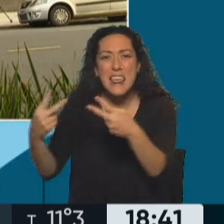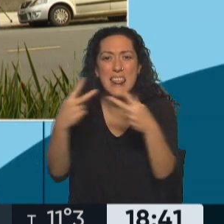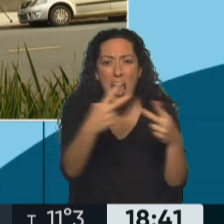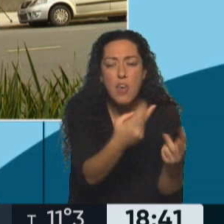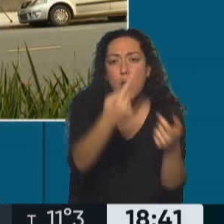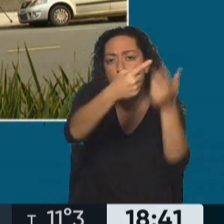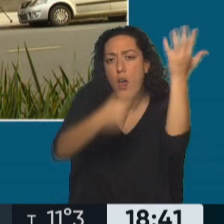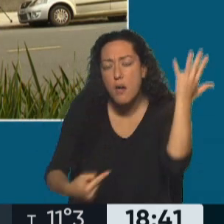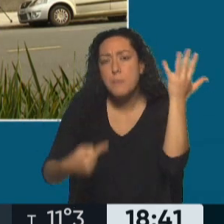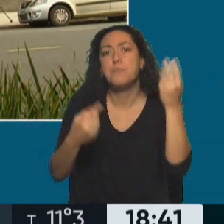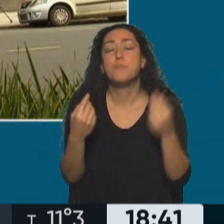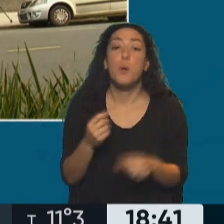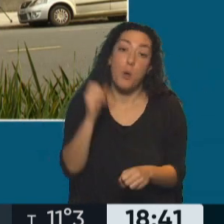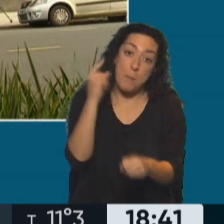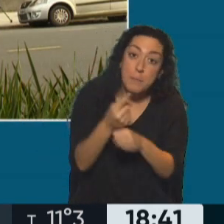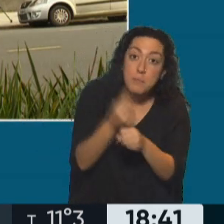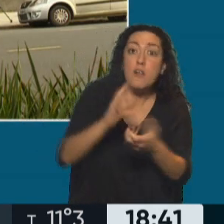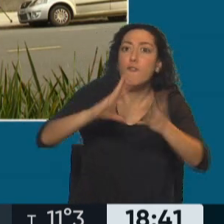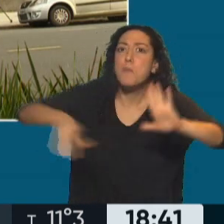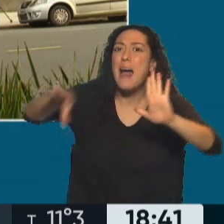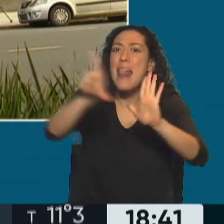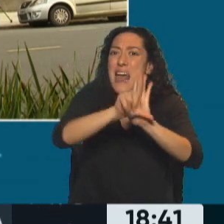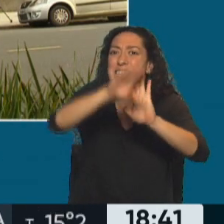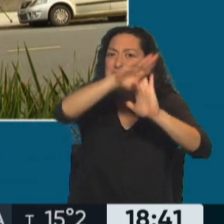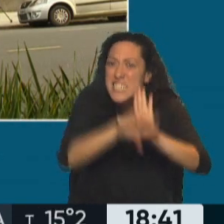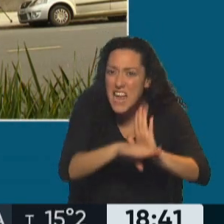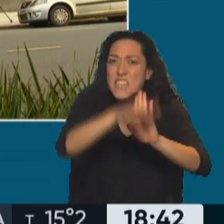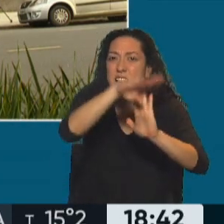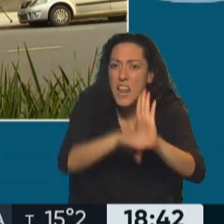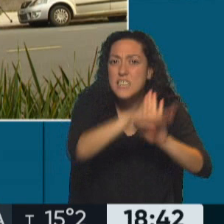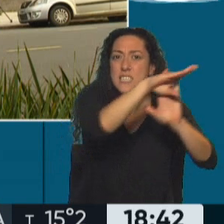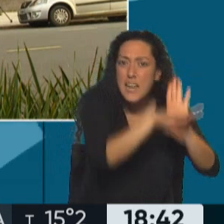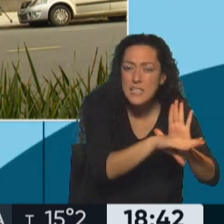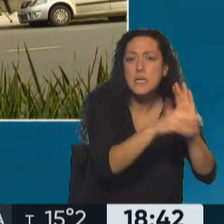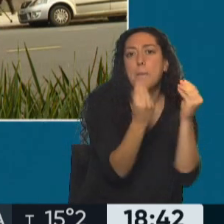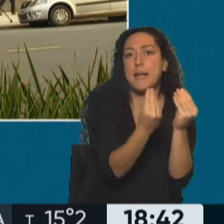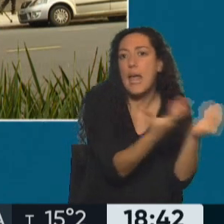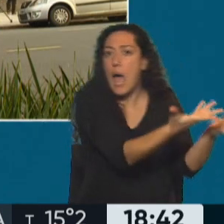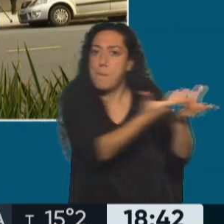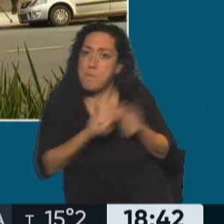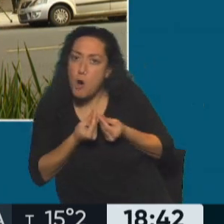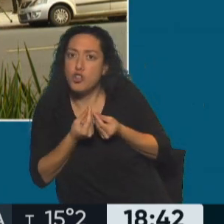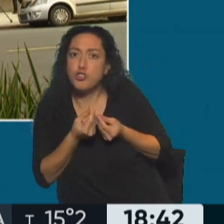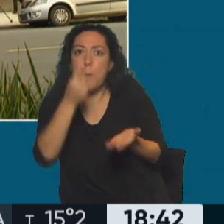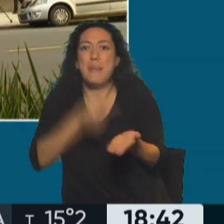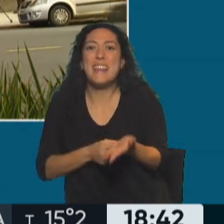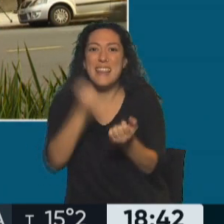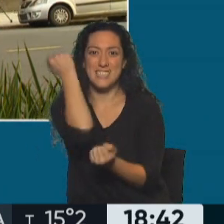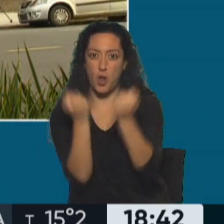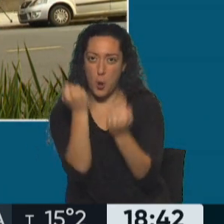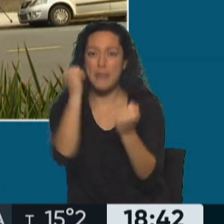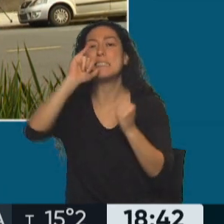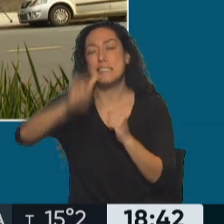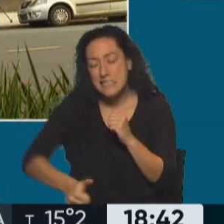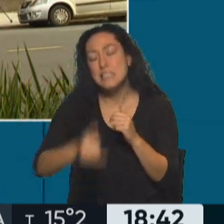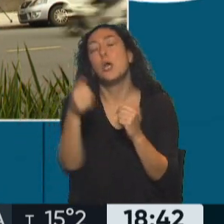primer momento no solo va a ser legislativo, de leyes que nos van a venir para sostener todo este paquete de medidas económicas, sino